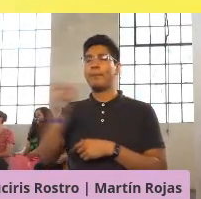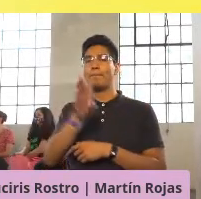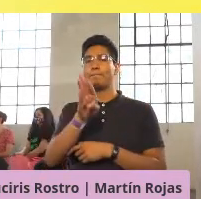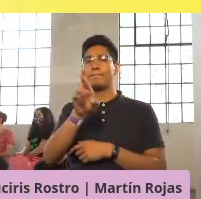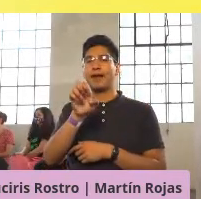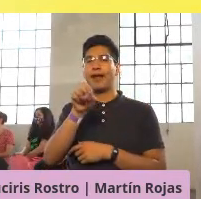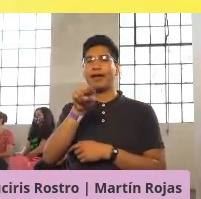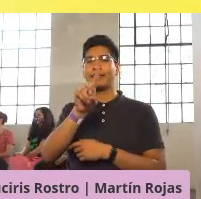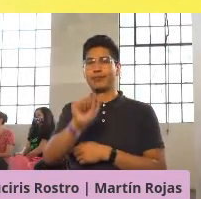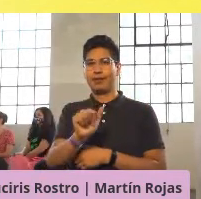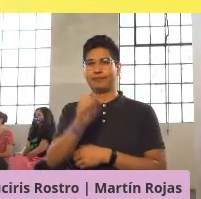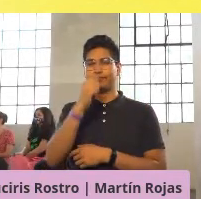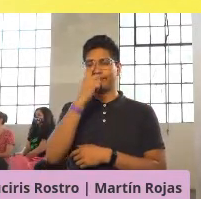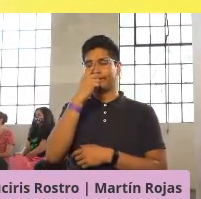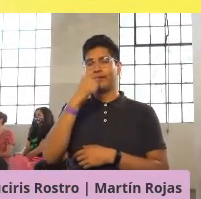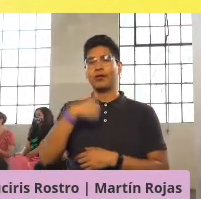Bueno, yo quería decir con respecto a eso que